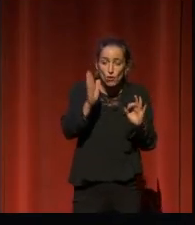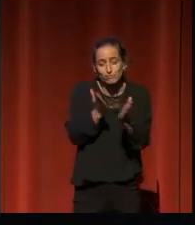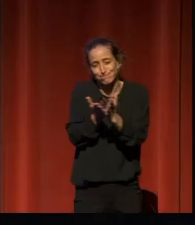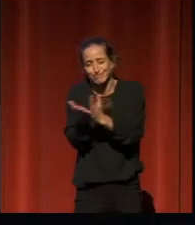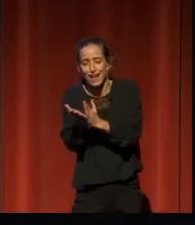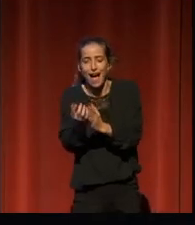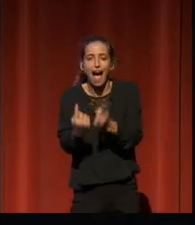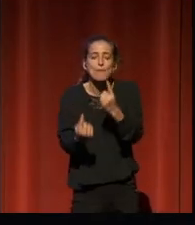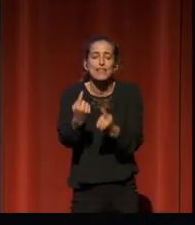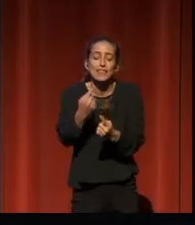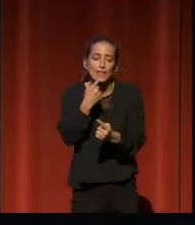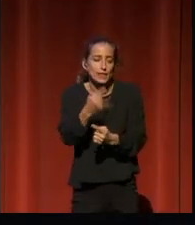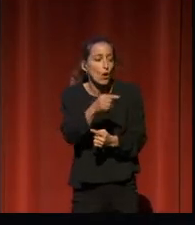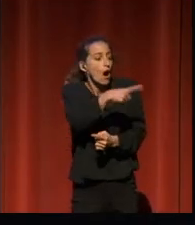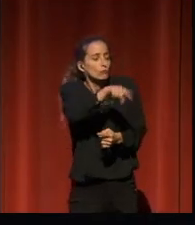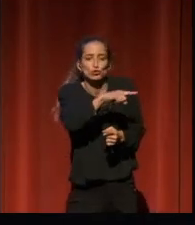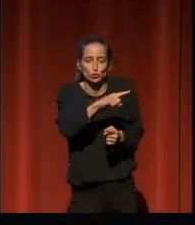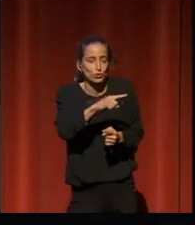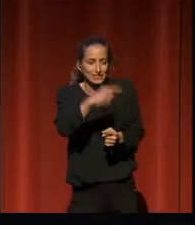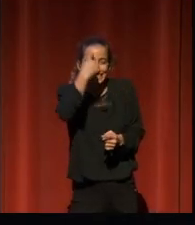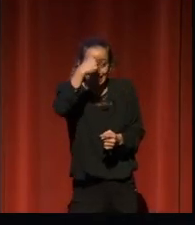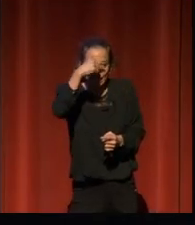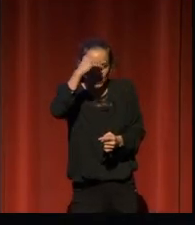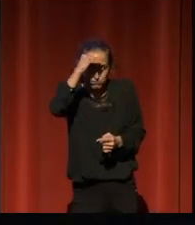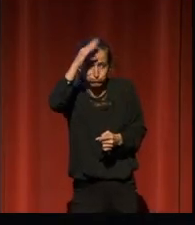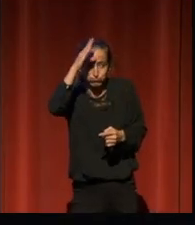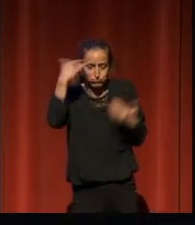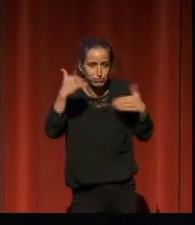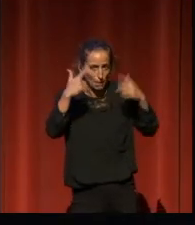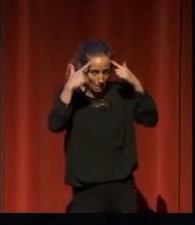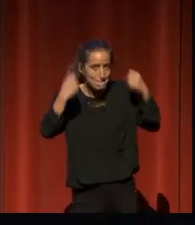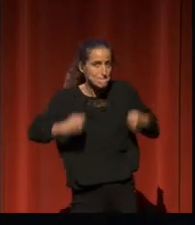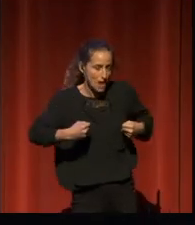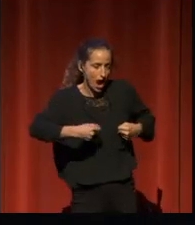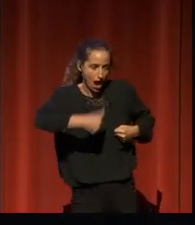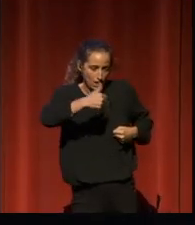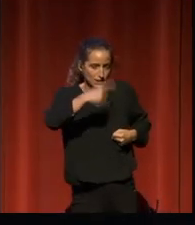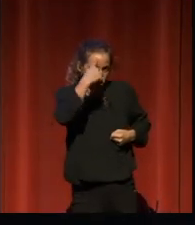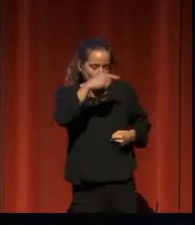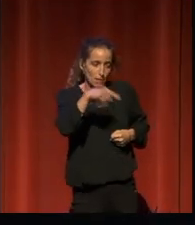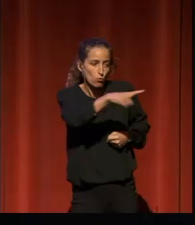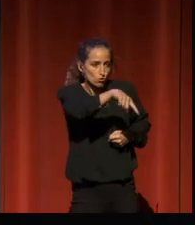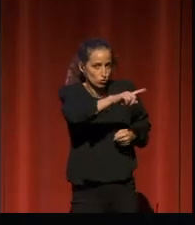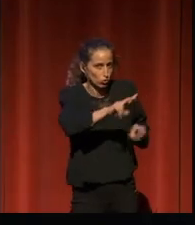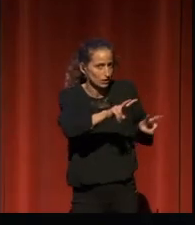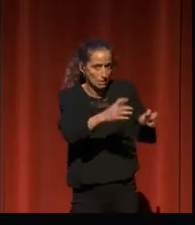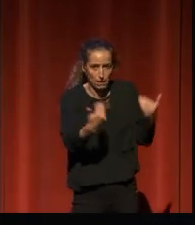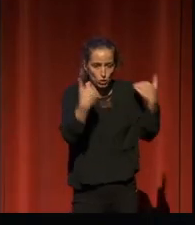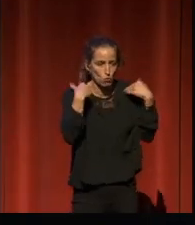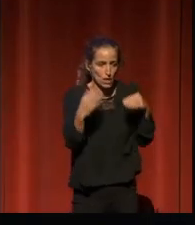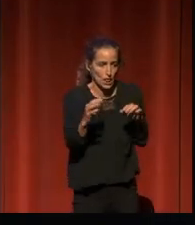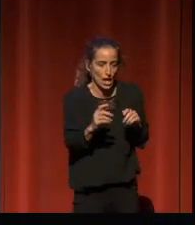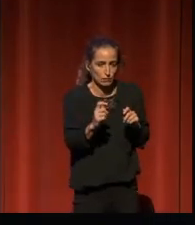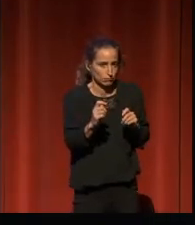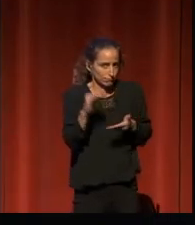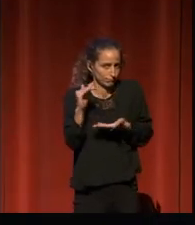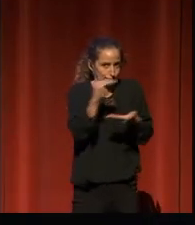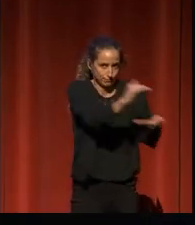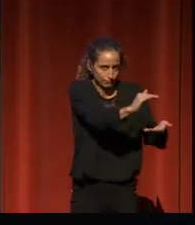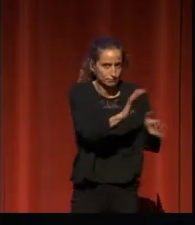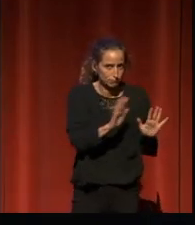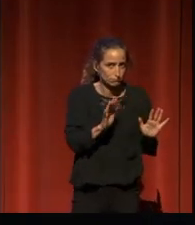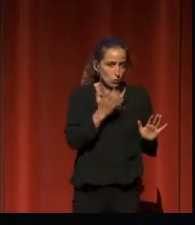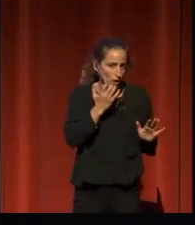son más competentes ustedes mejor que hagan estea tarea y